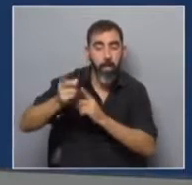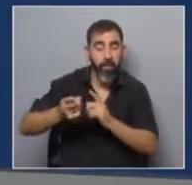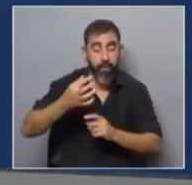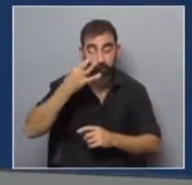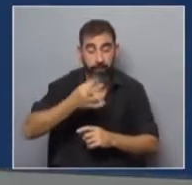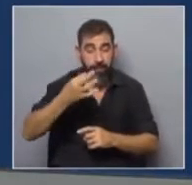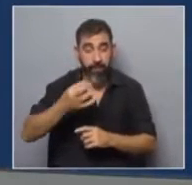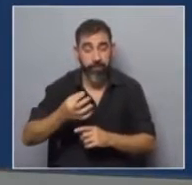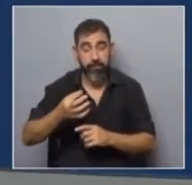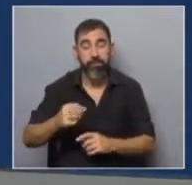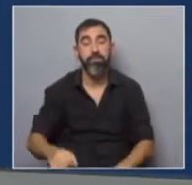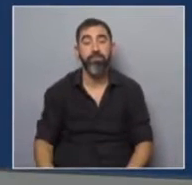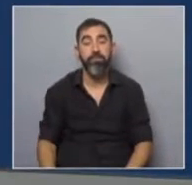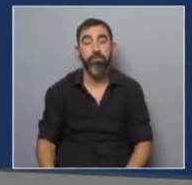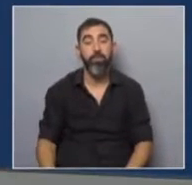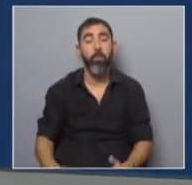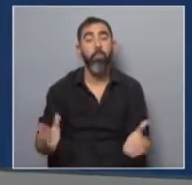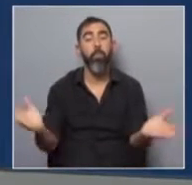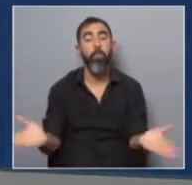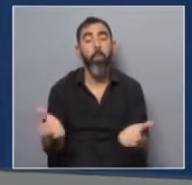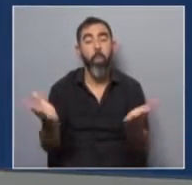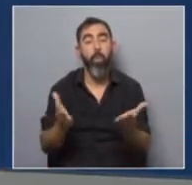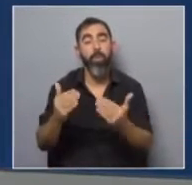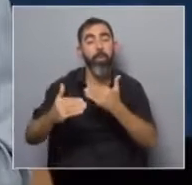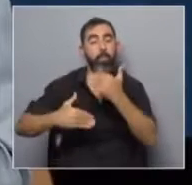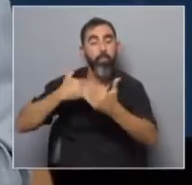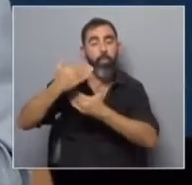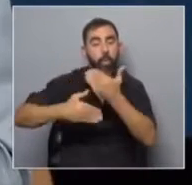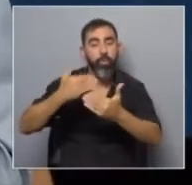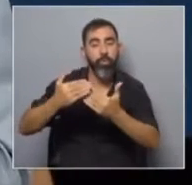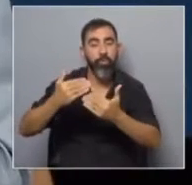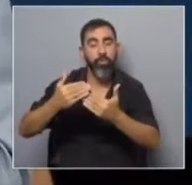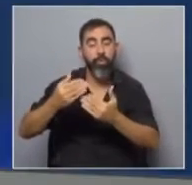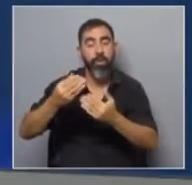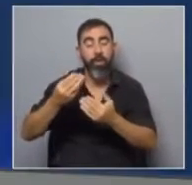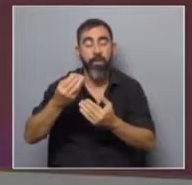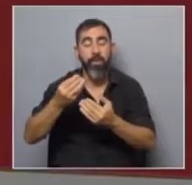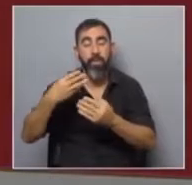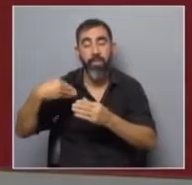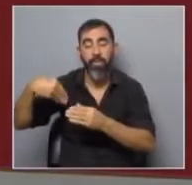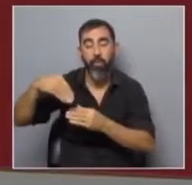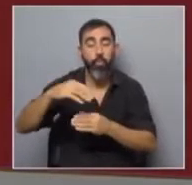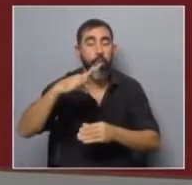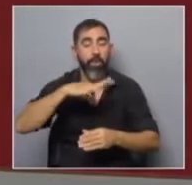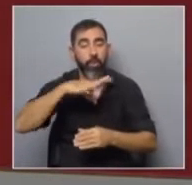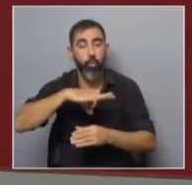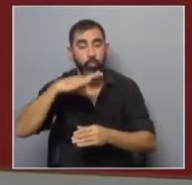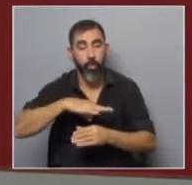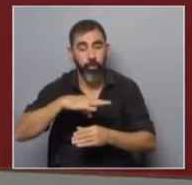forma promovían este proceso de redistribución del ingreso,